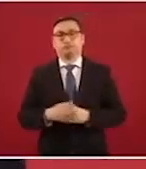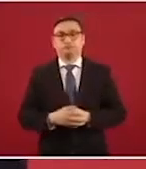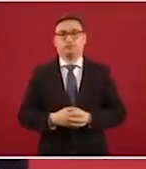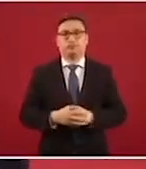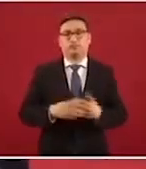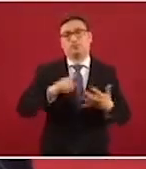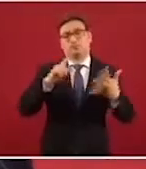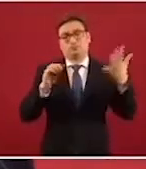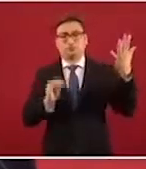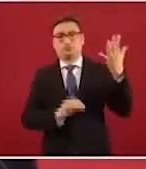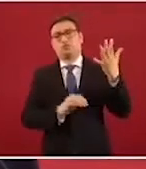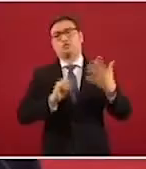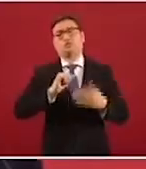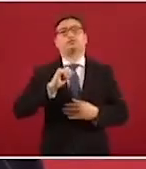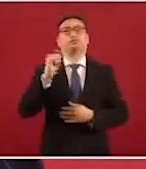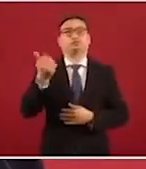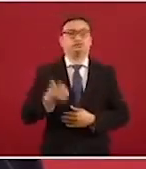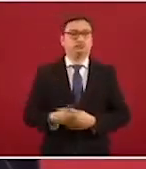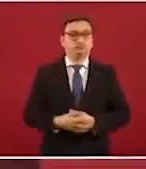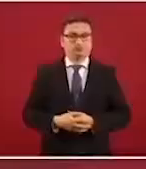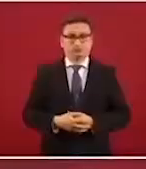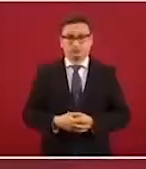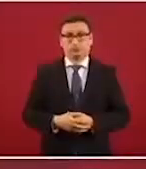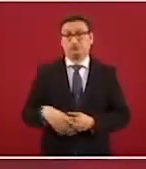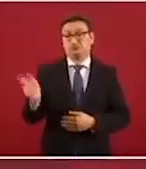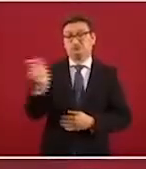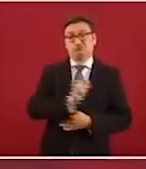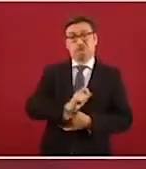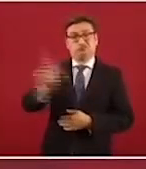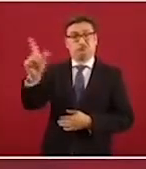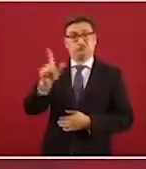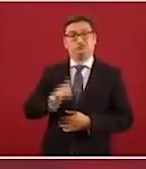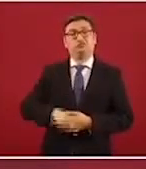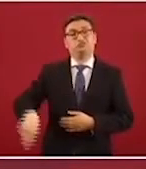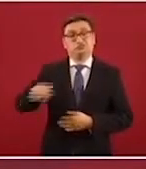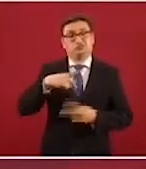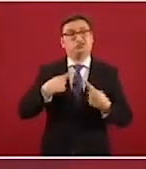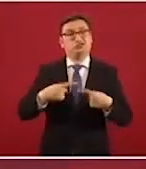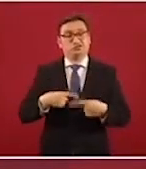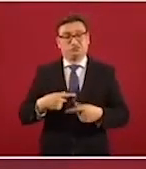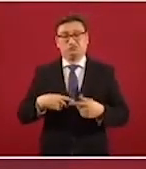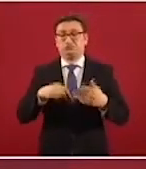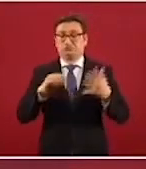Otras variables. Hay profesionalismo.